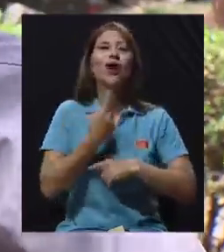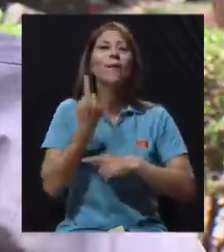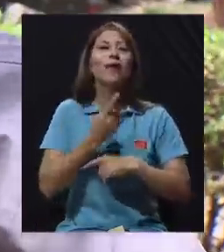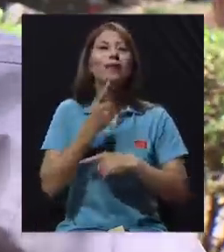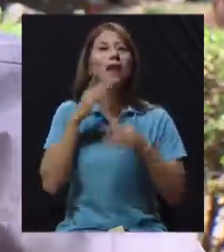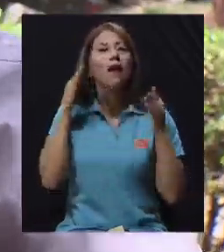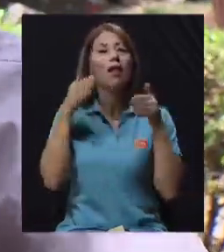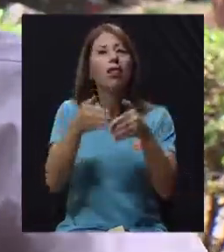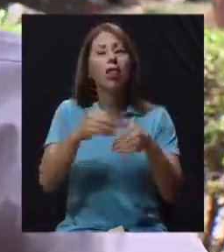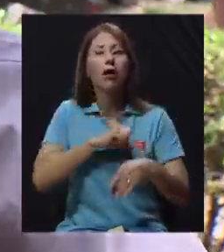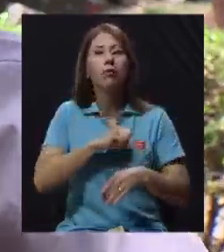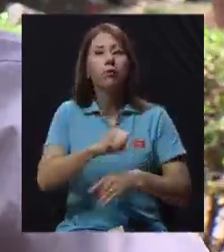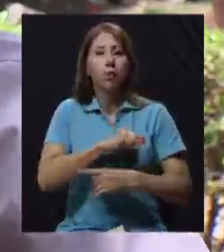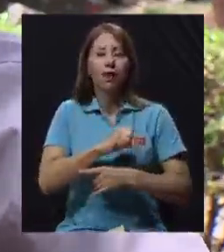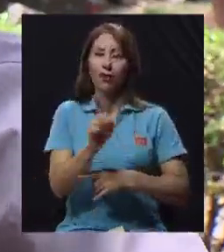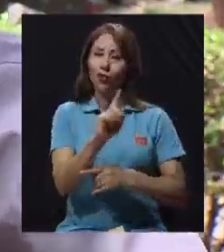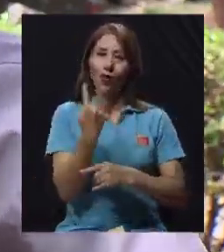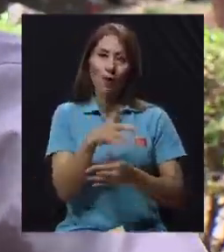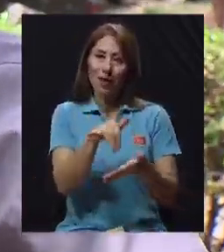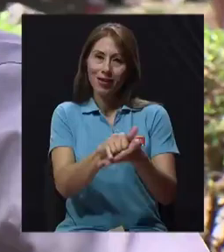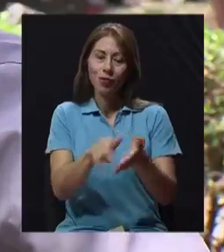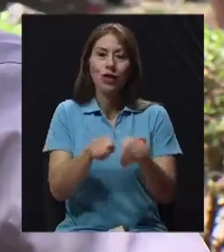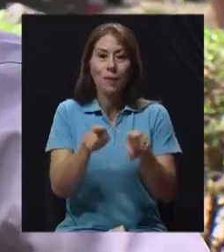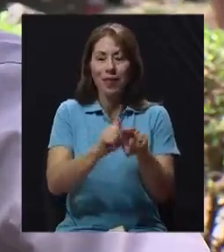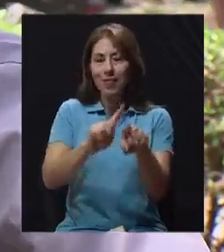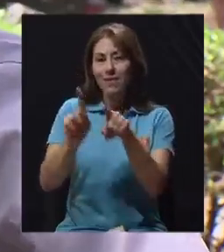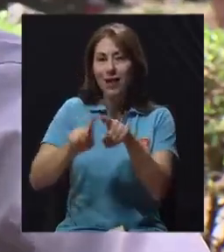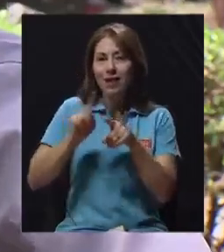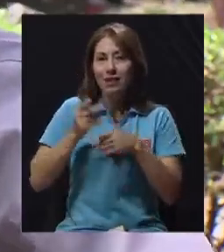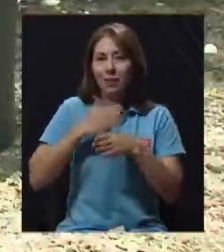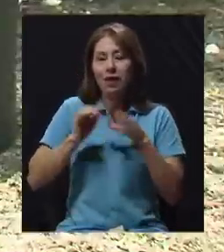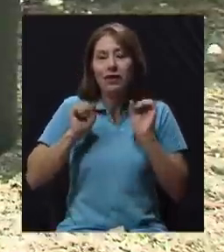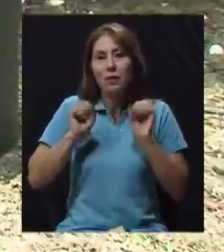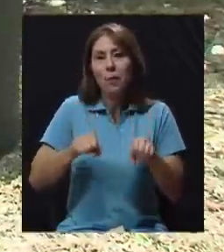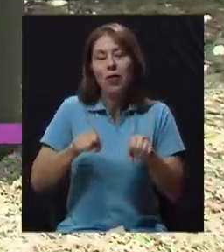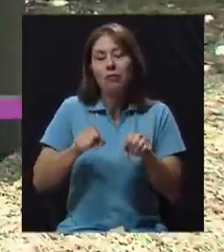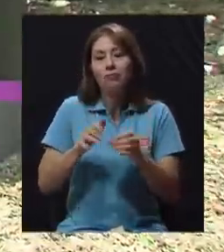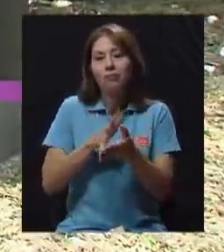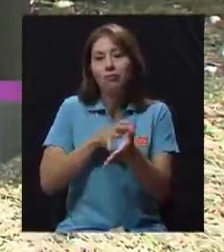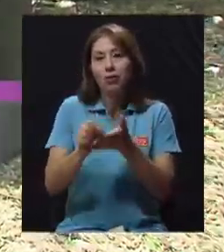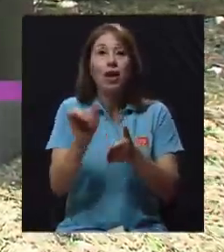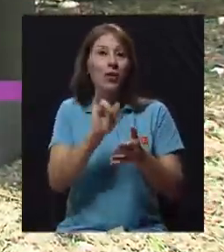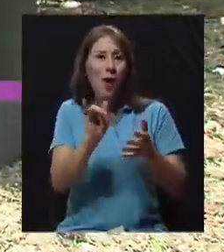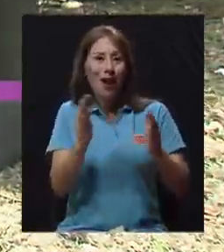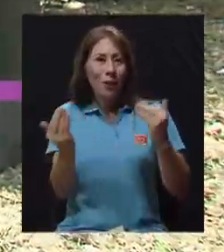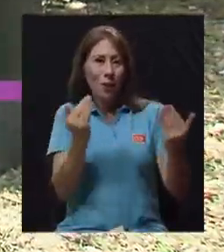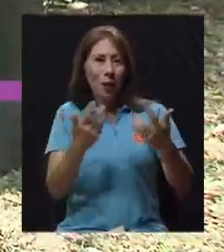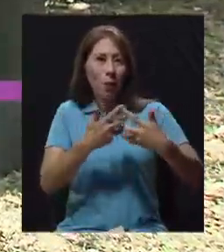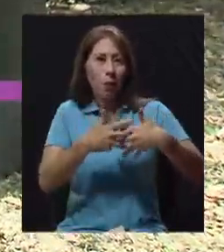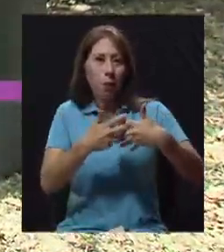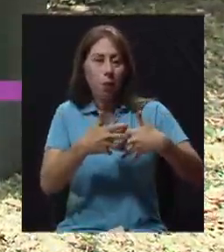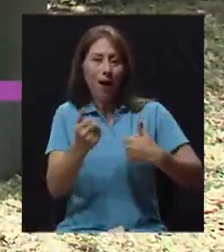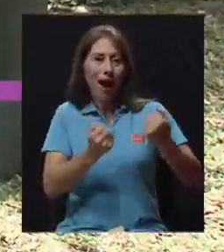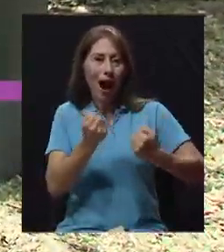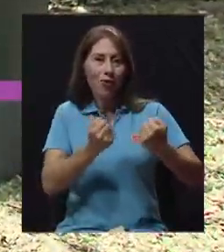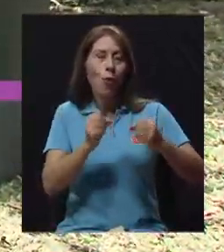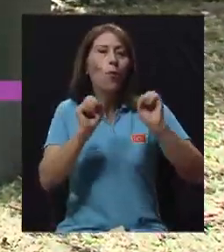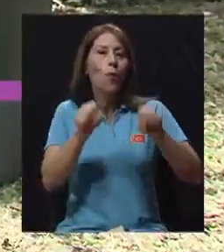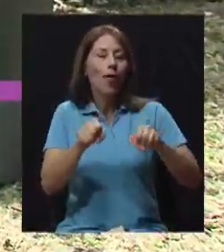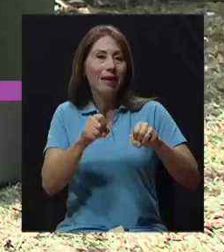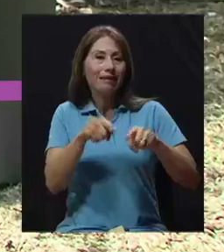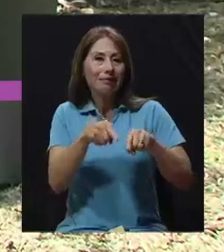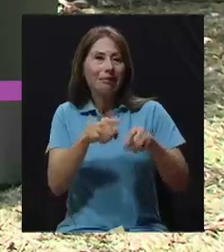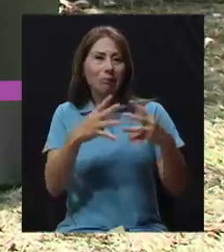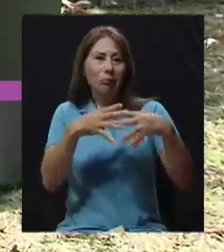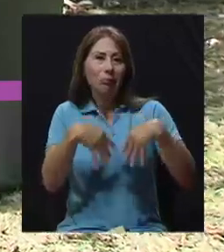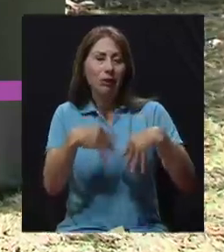como los infartos, sino que tiene otras partes también que se pueden dañar, igual que el motor del carro, que se puede dañar por diferentes razones. Yo creo que